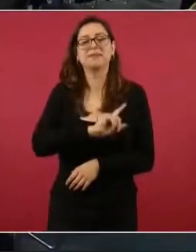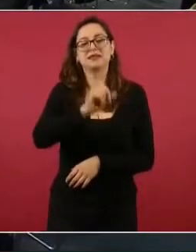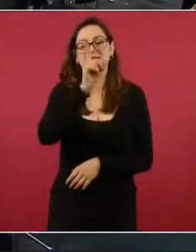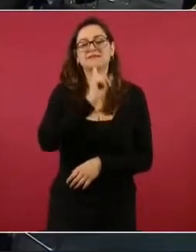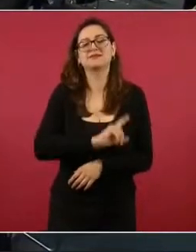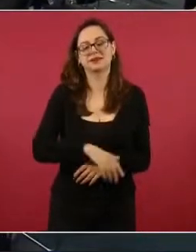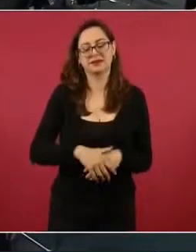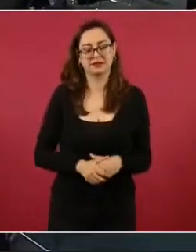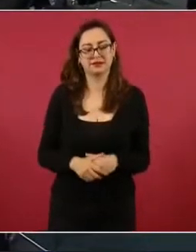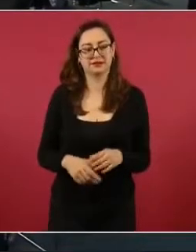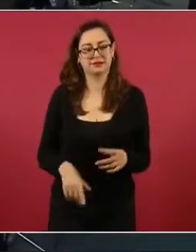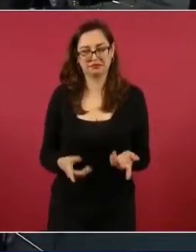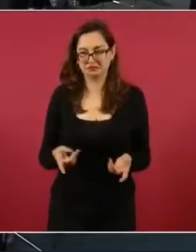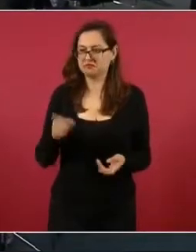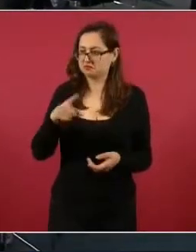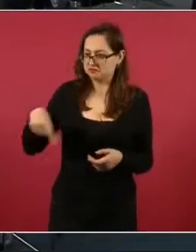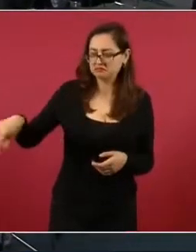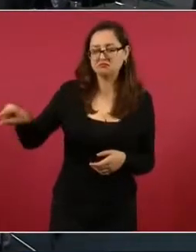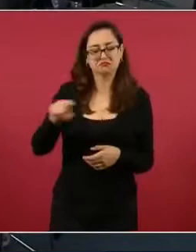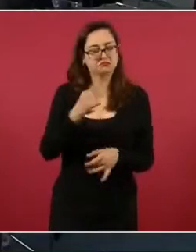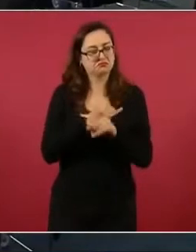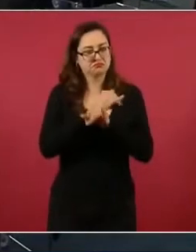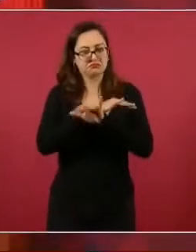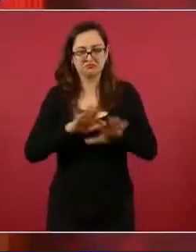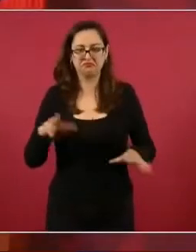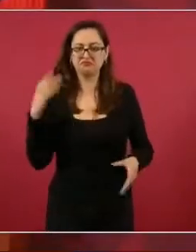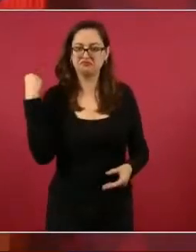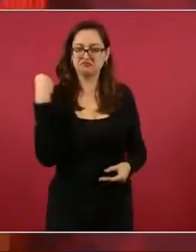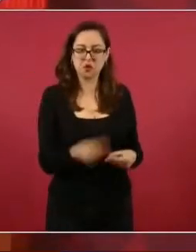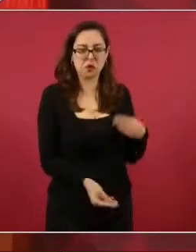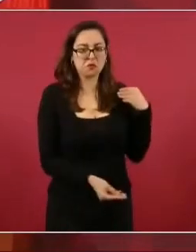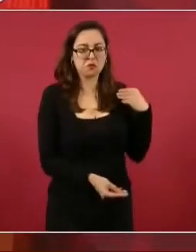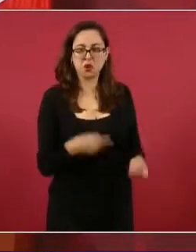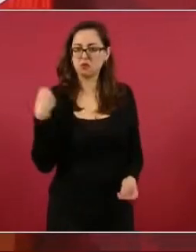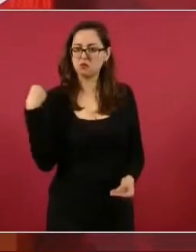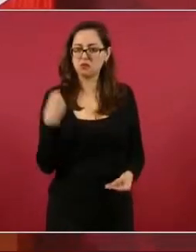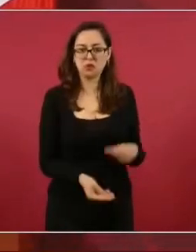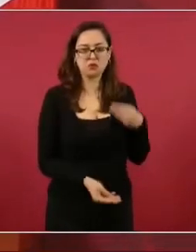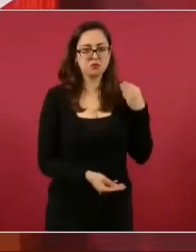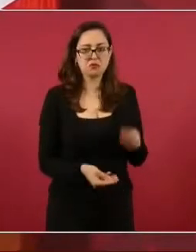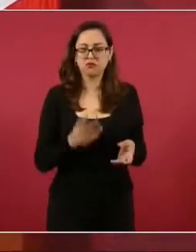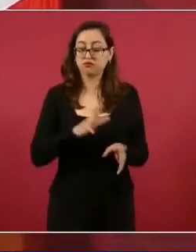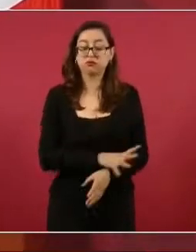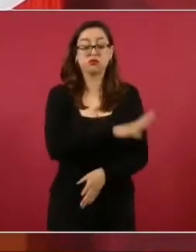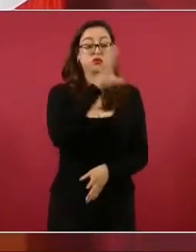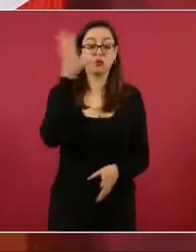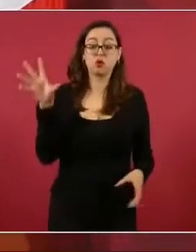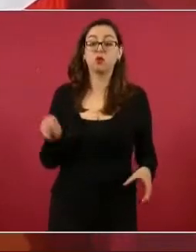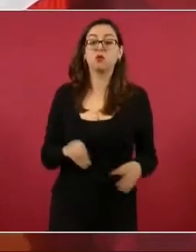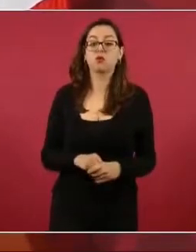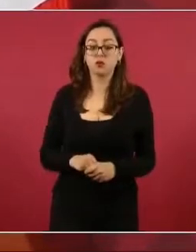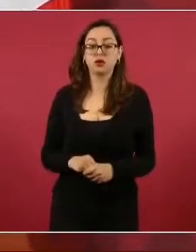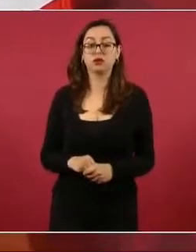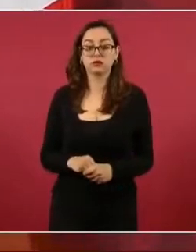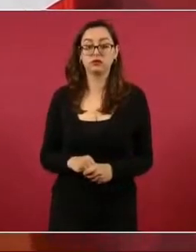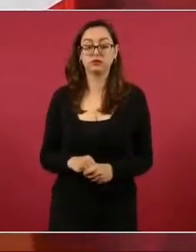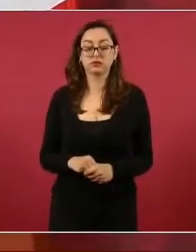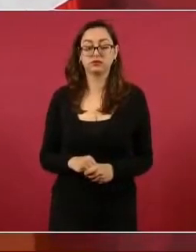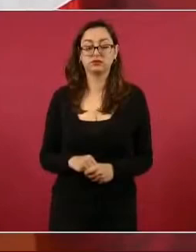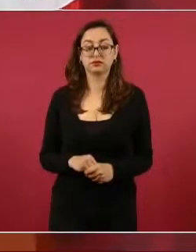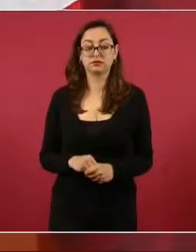al contrario. ¿Por qué se originó en buena